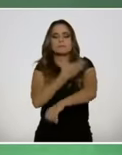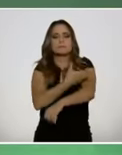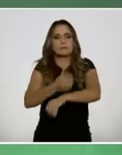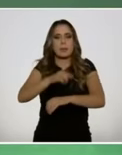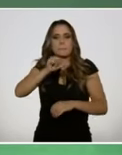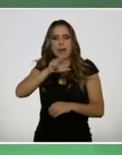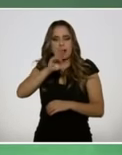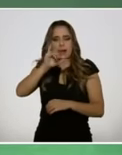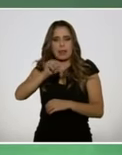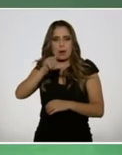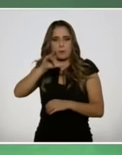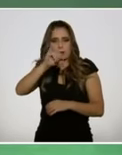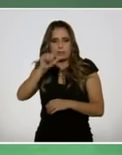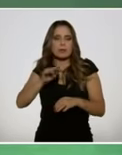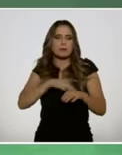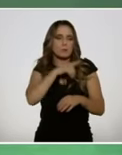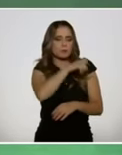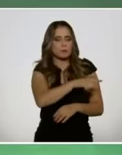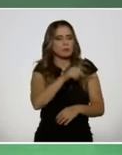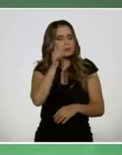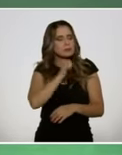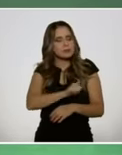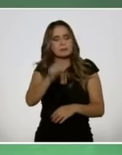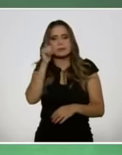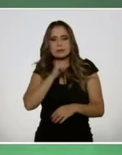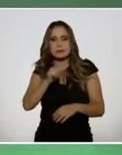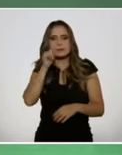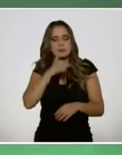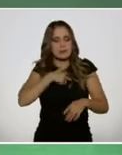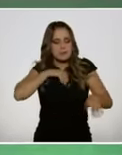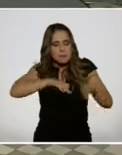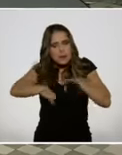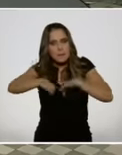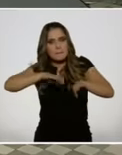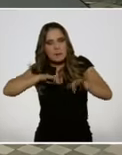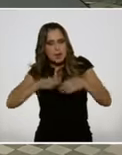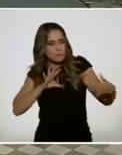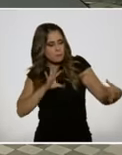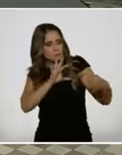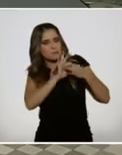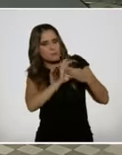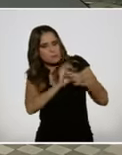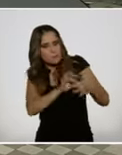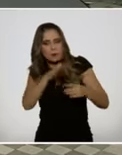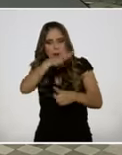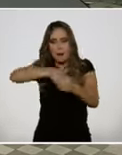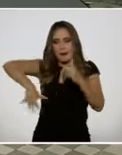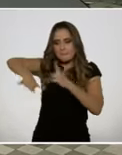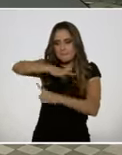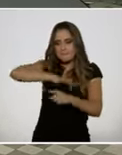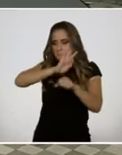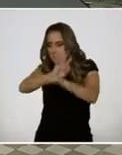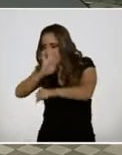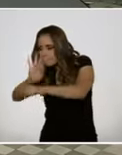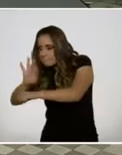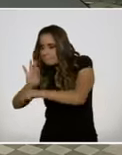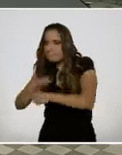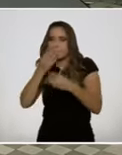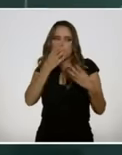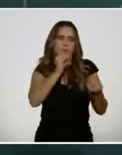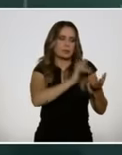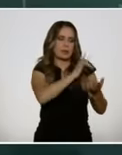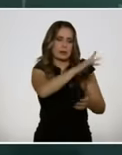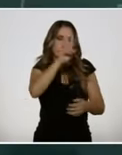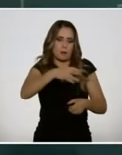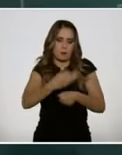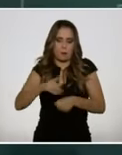María Luisa Albores por todo lo que nos ha permitido trabajar de manera conjunta en lo que es el medio ambiente, porque es algo que también interesa a